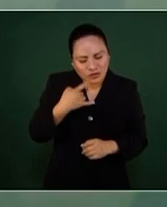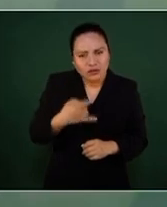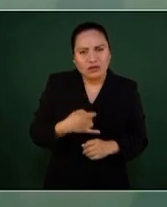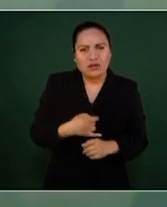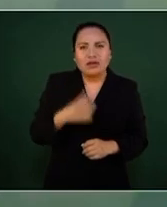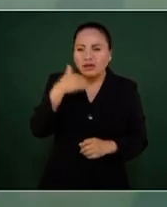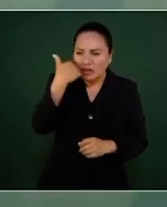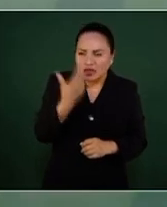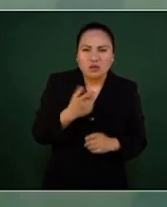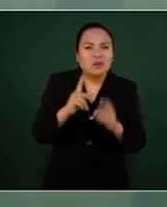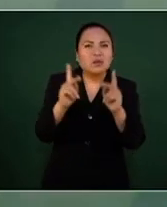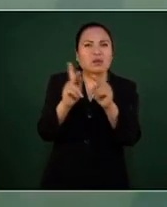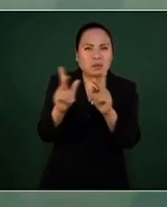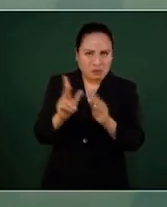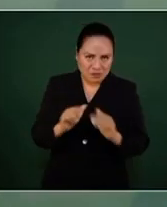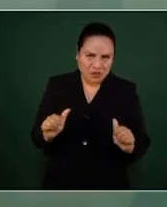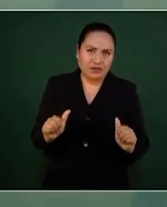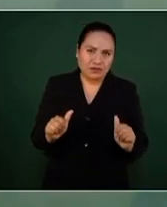pacífica.